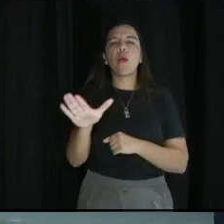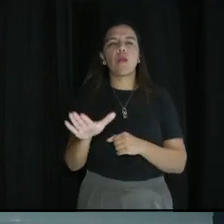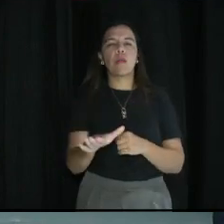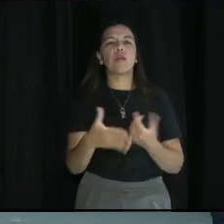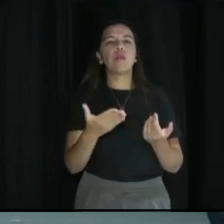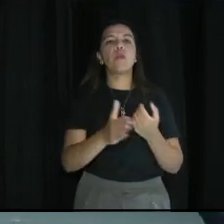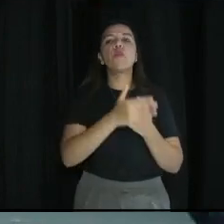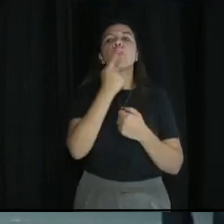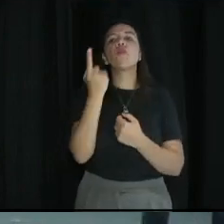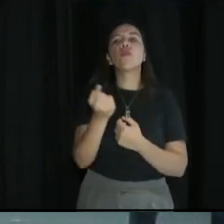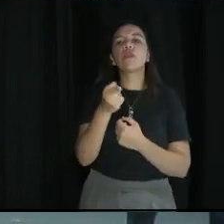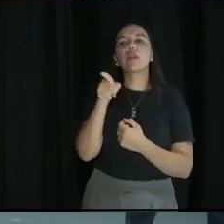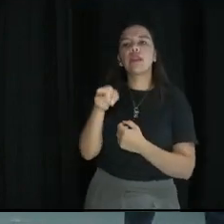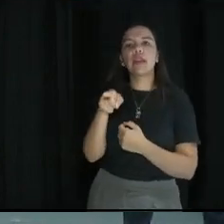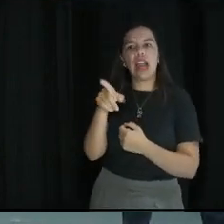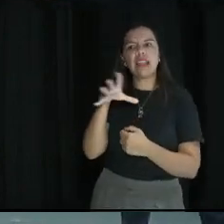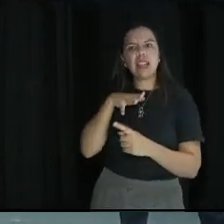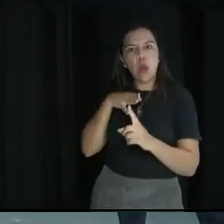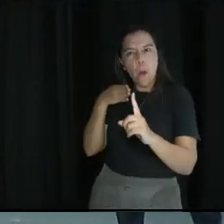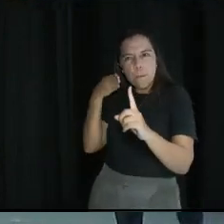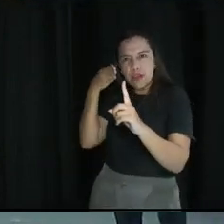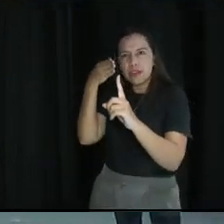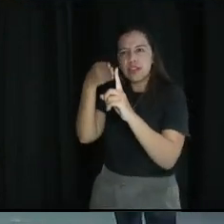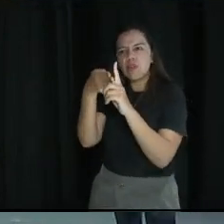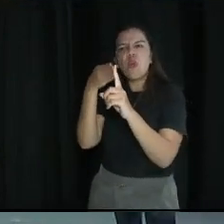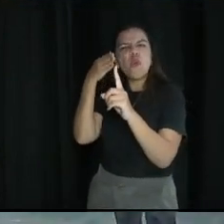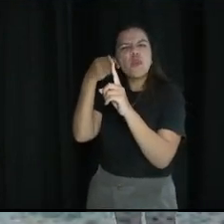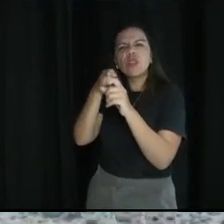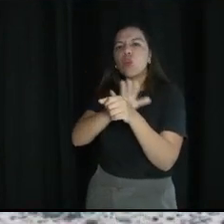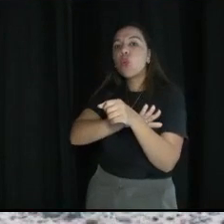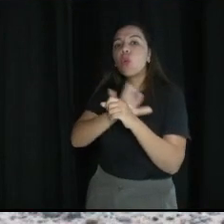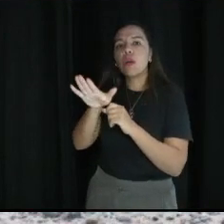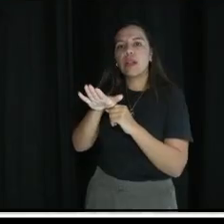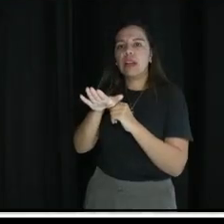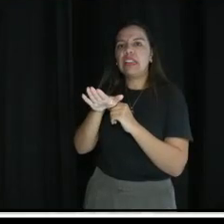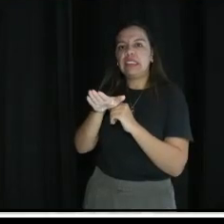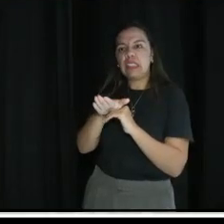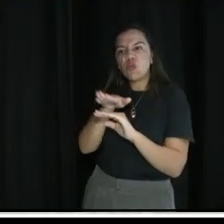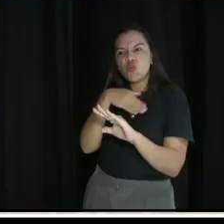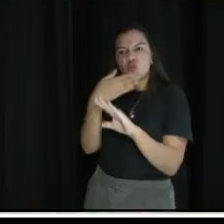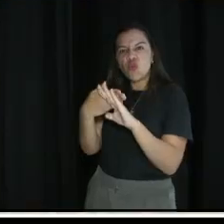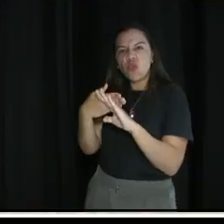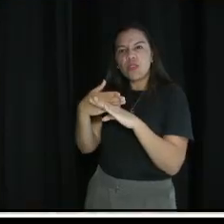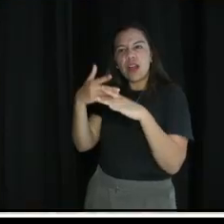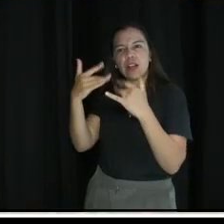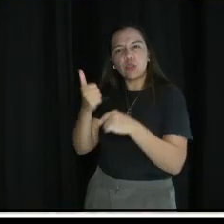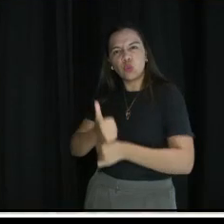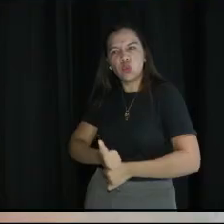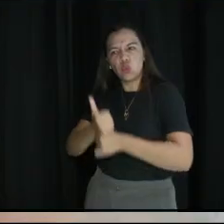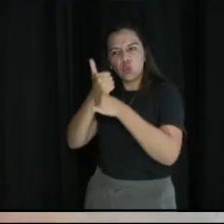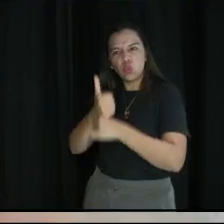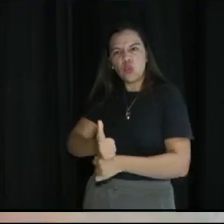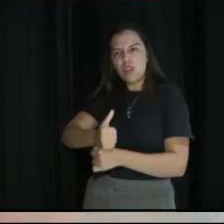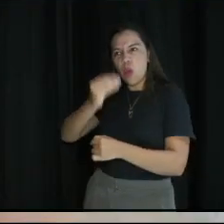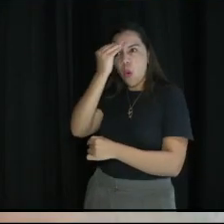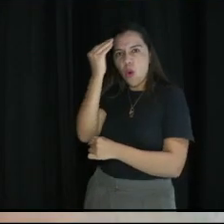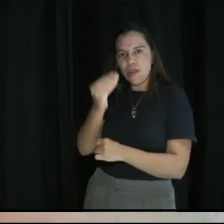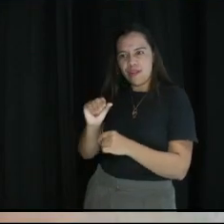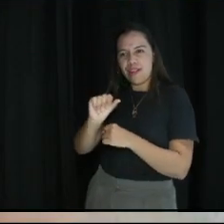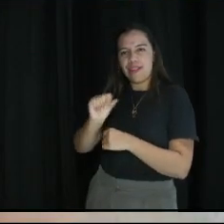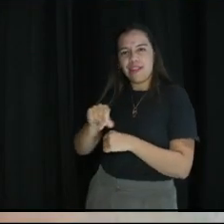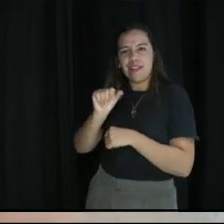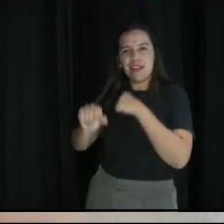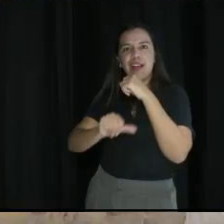distingue porque siempre tiene una finalidad y esa finalidad es siempre causar un dolor, lastimar intencionalmente